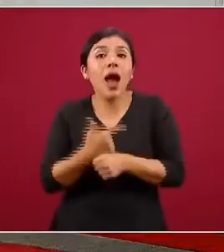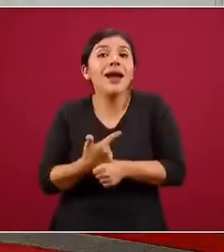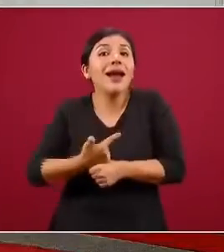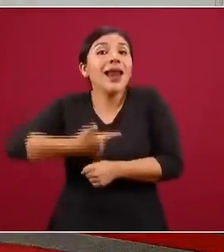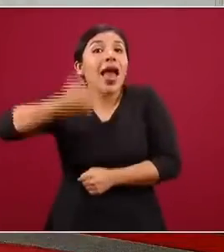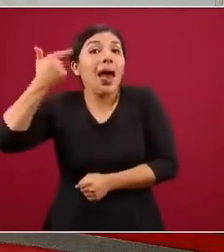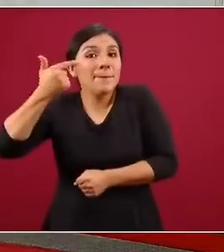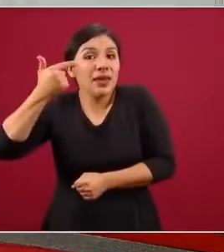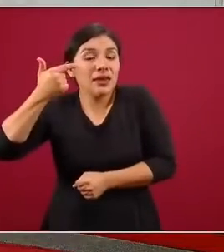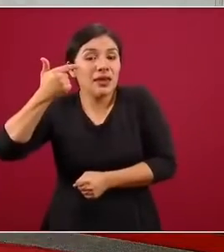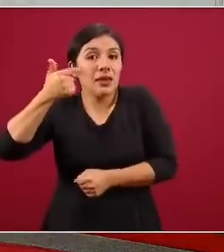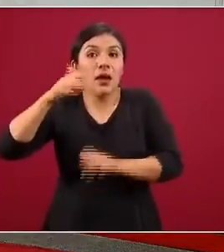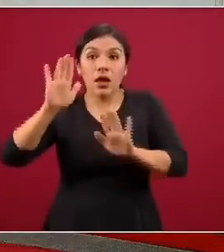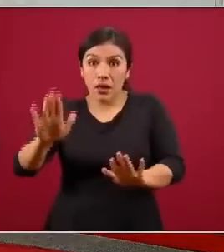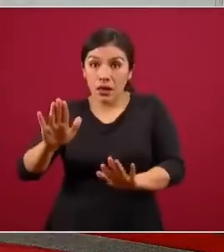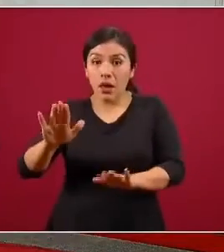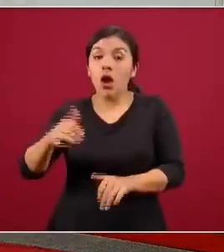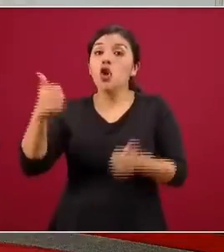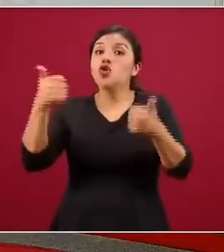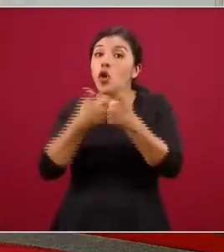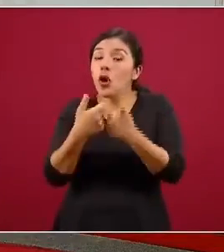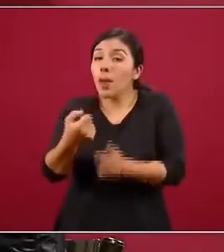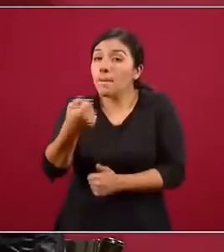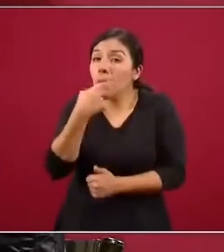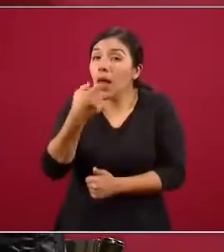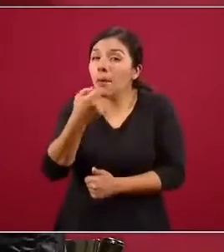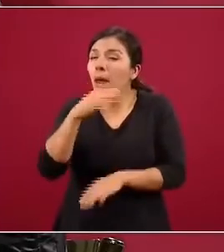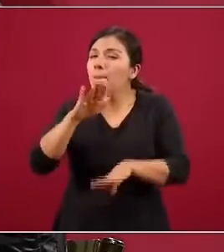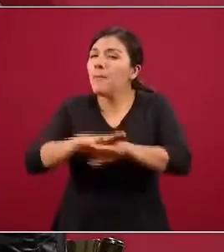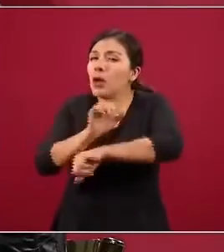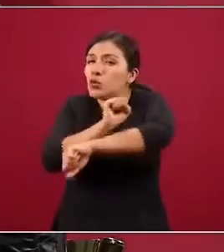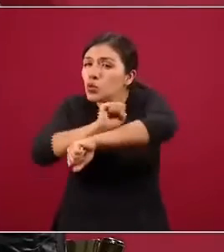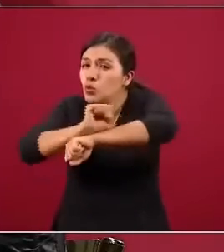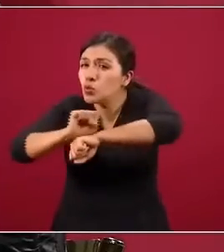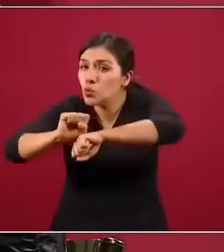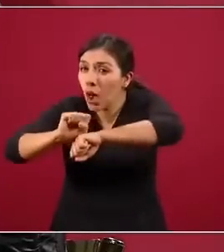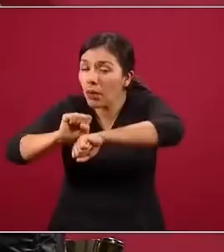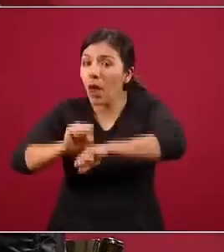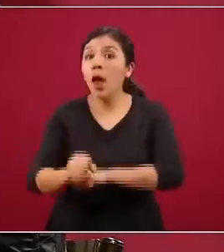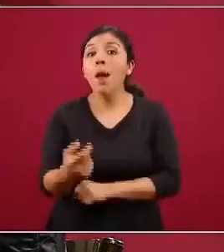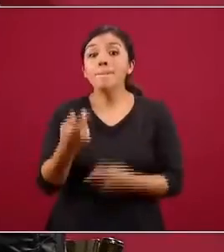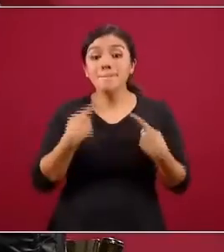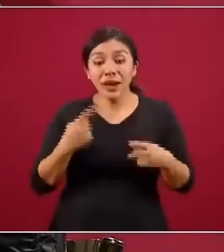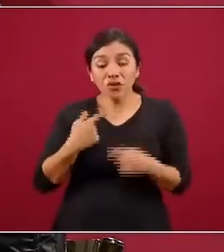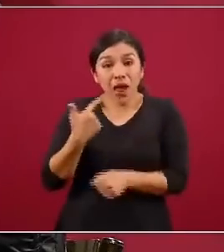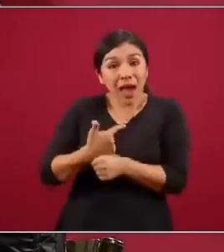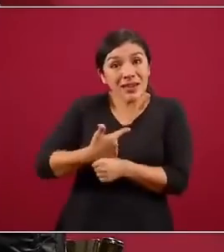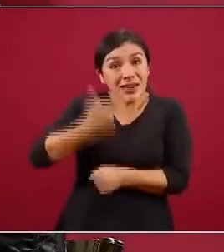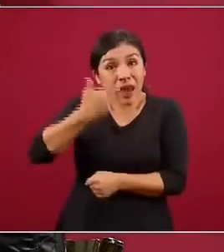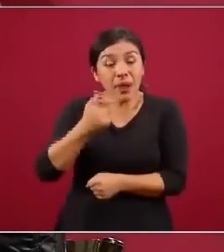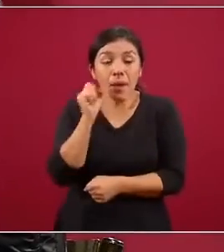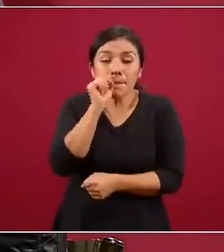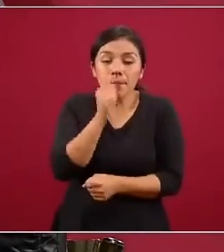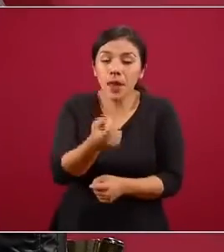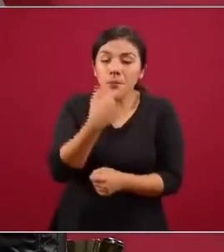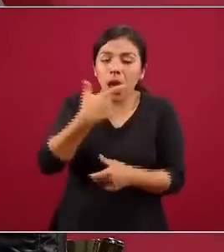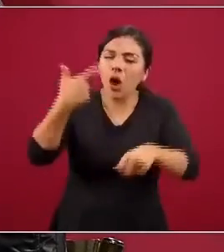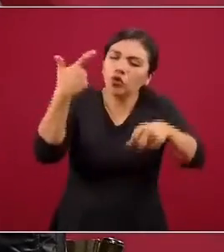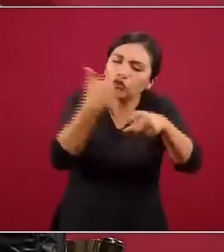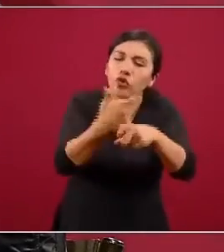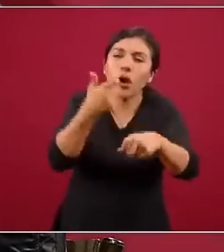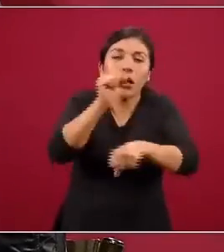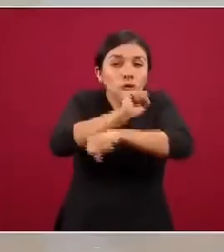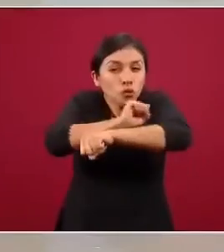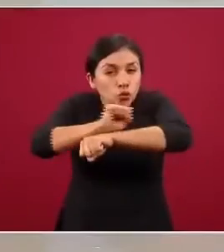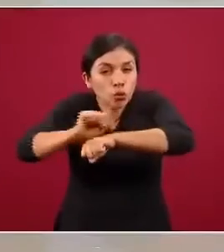grave y además a dosis bajas. Decir que tiene utilidad en el paciente grave y a dosis bajas, entonces